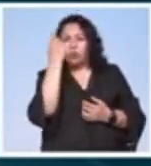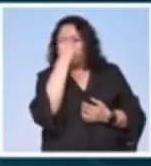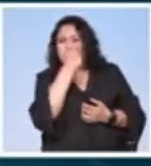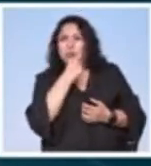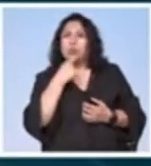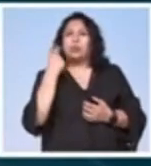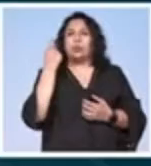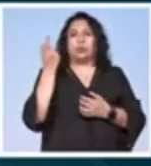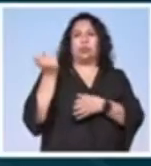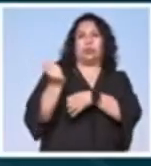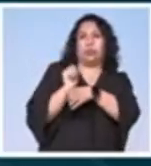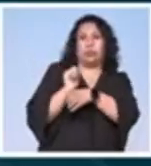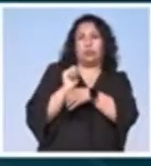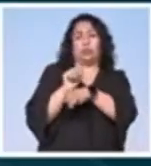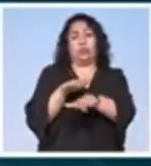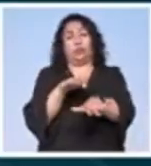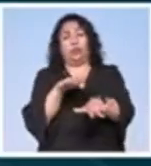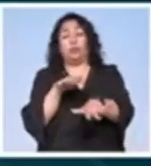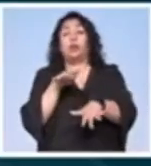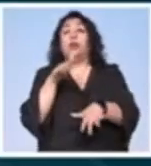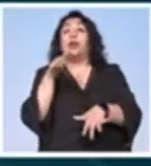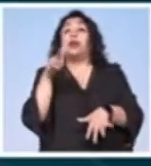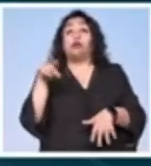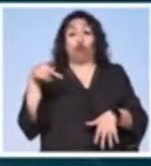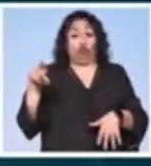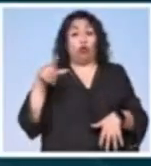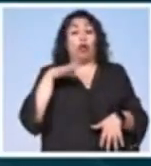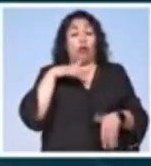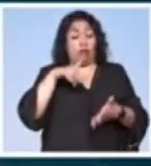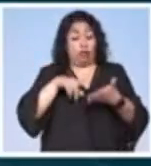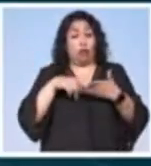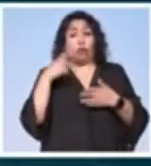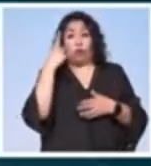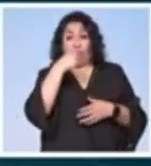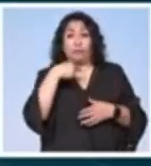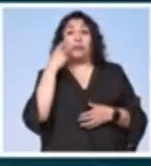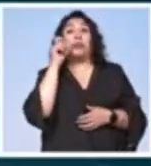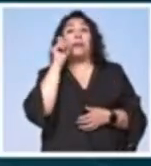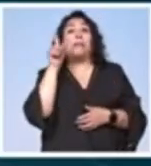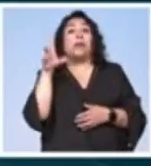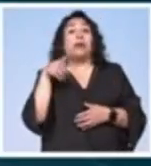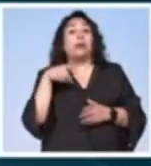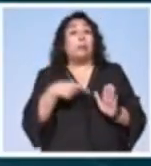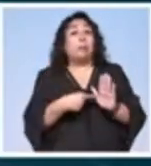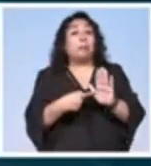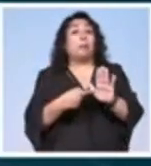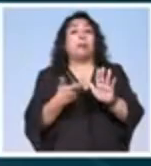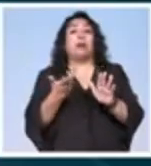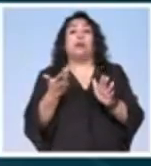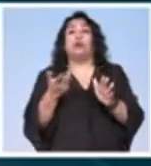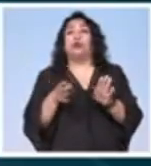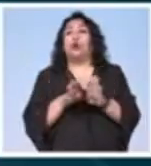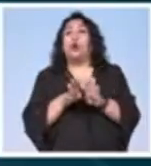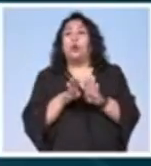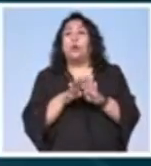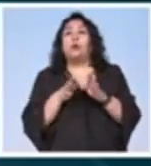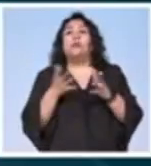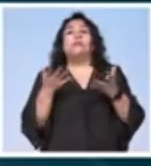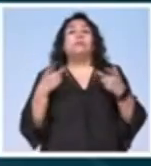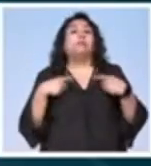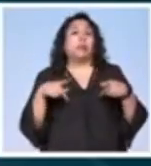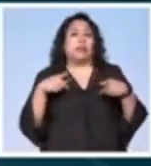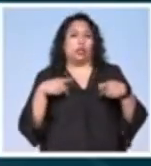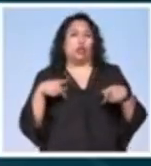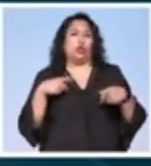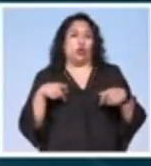parte histriónica, no solamente la tenía él en sus autorretratos, sino también la transmitía en las personas